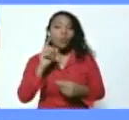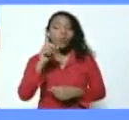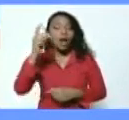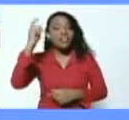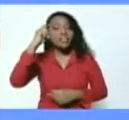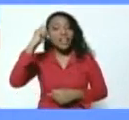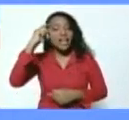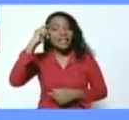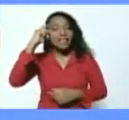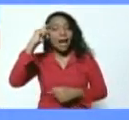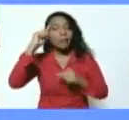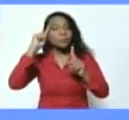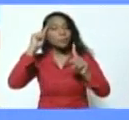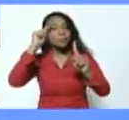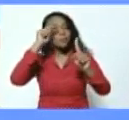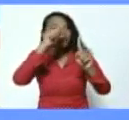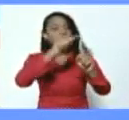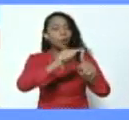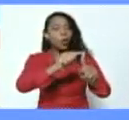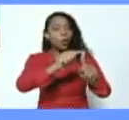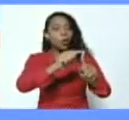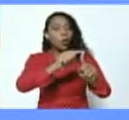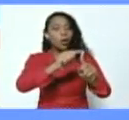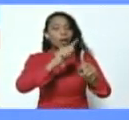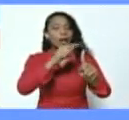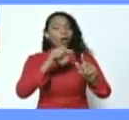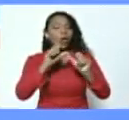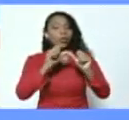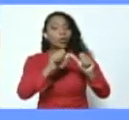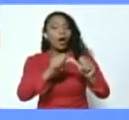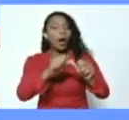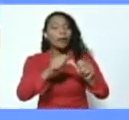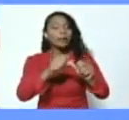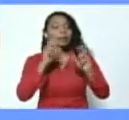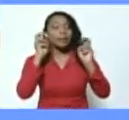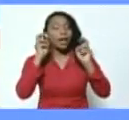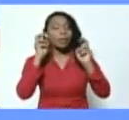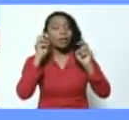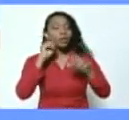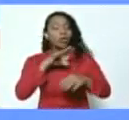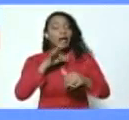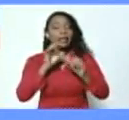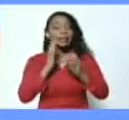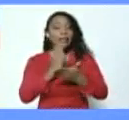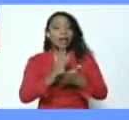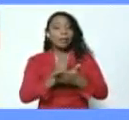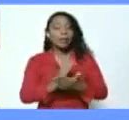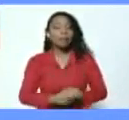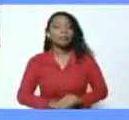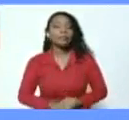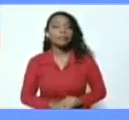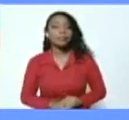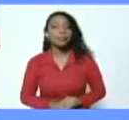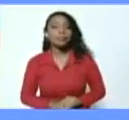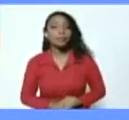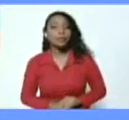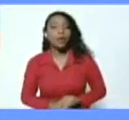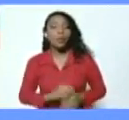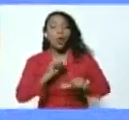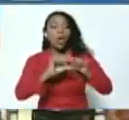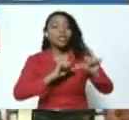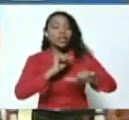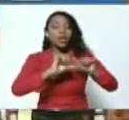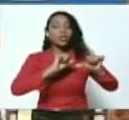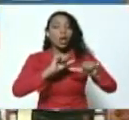fecha que marca y seguirá marcando nuestra historia para siempre, por los siglos de los siglos,